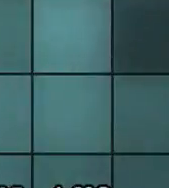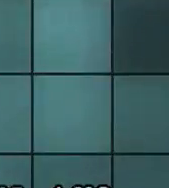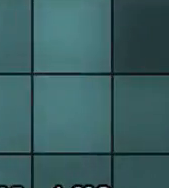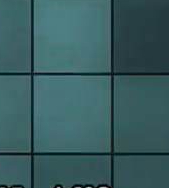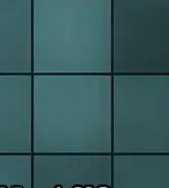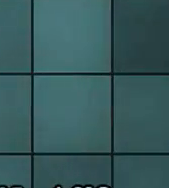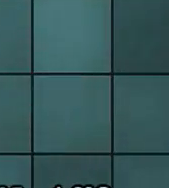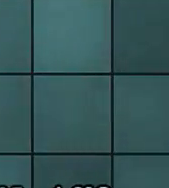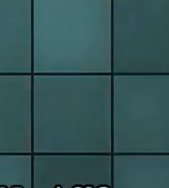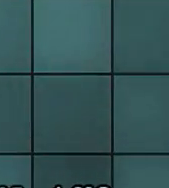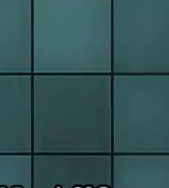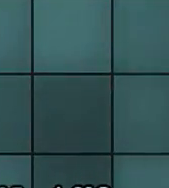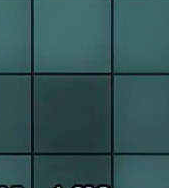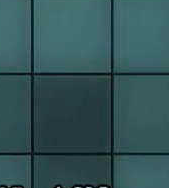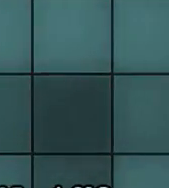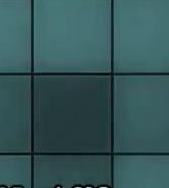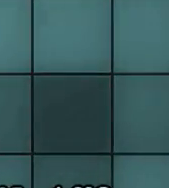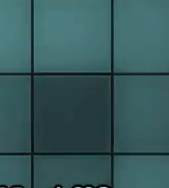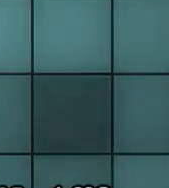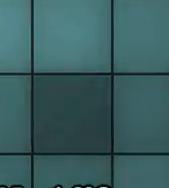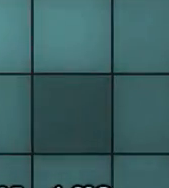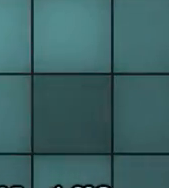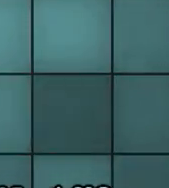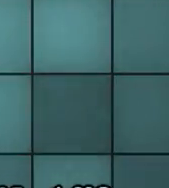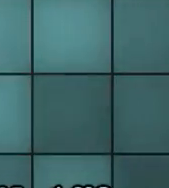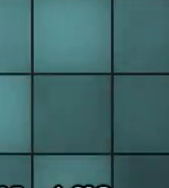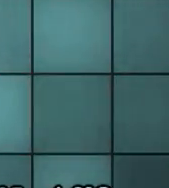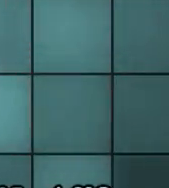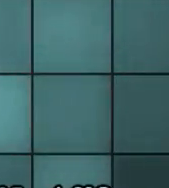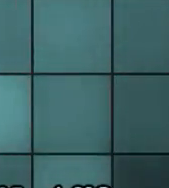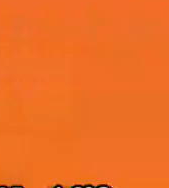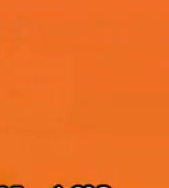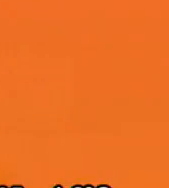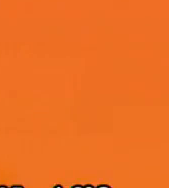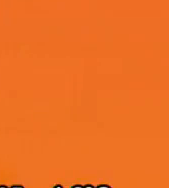miltickets.com.ar. Es otra realización de Grupo 3.